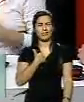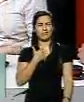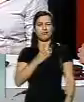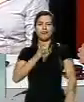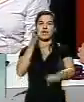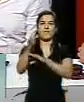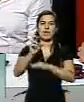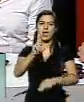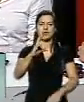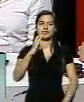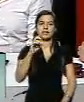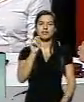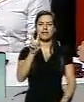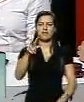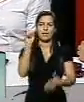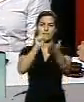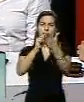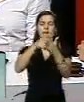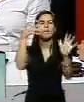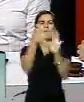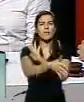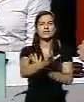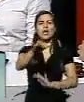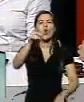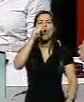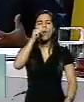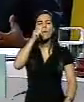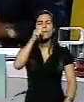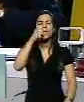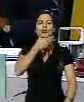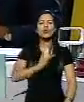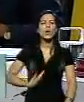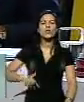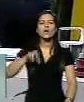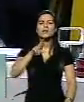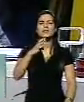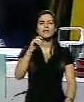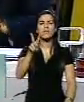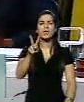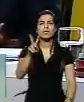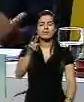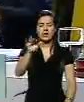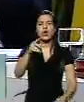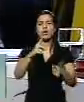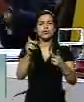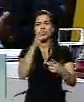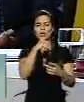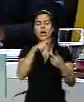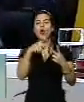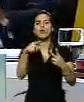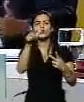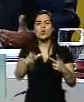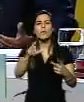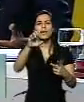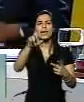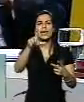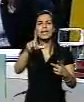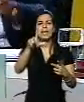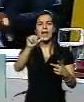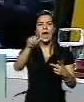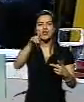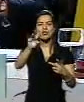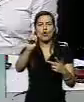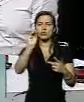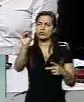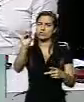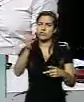fui a Radio Caracas Televisión. Y dije, mire, aquí está Marcelo Granier. No, no está. Y Eladio Lares, sí, está. Y fue, fui. Mire, Eladio, subí para el despacho de Eladio y